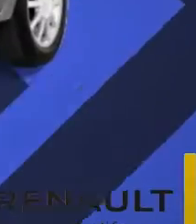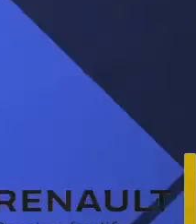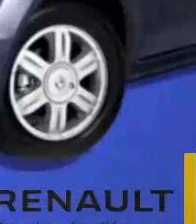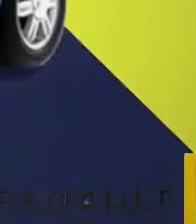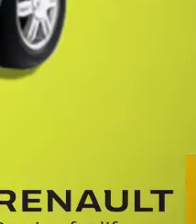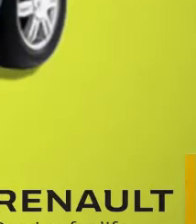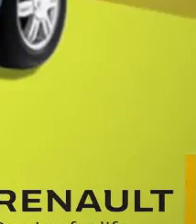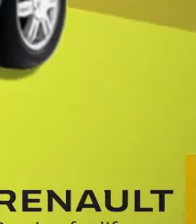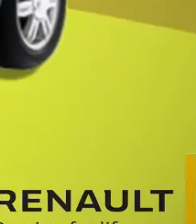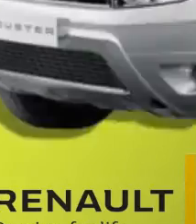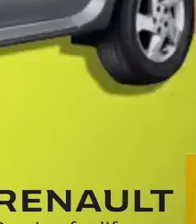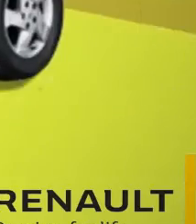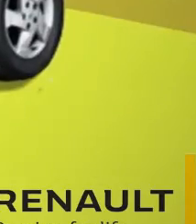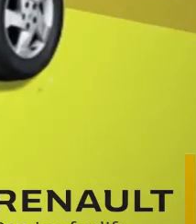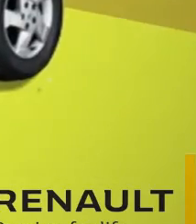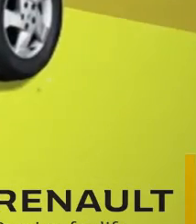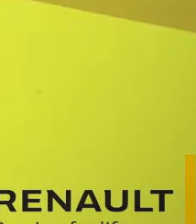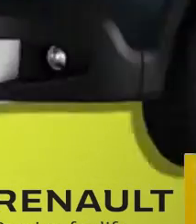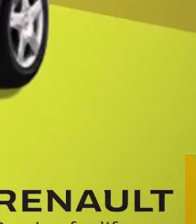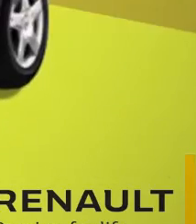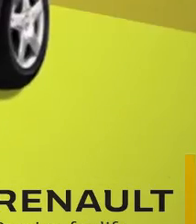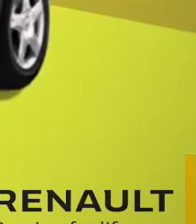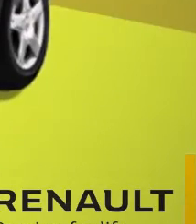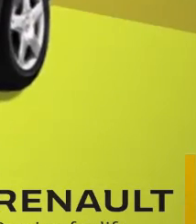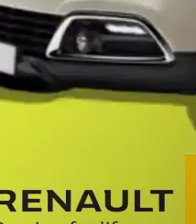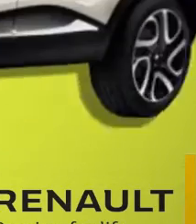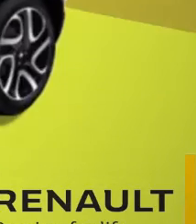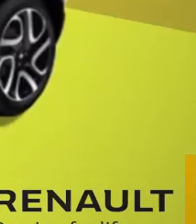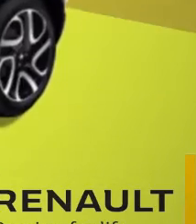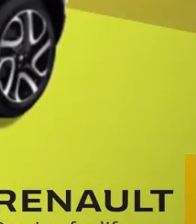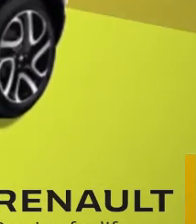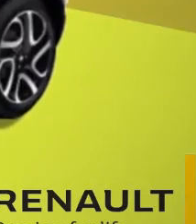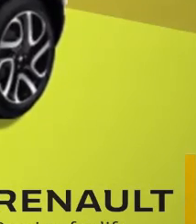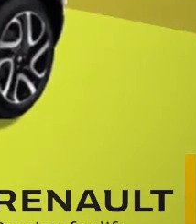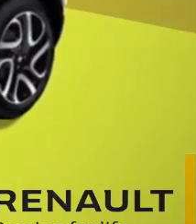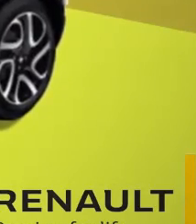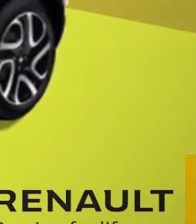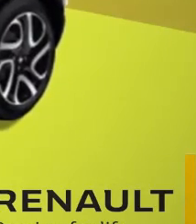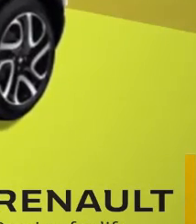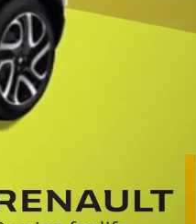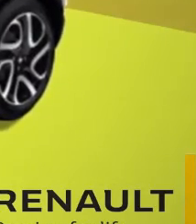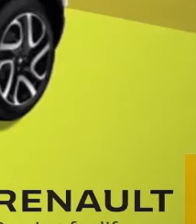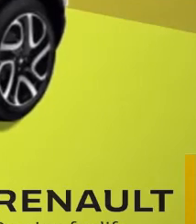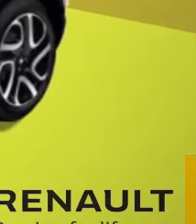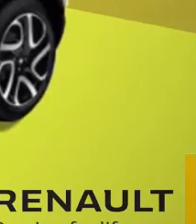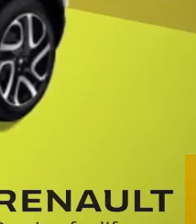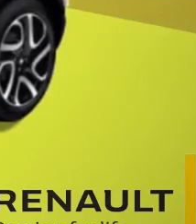tus sueños. Compra un Renault y participa por un viaje doble al lugar del mundo que quieras con hotel incluido.